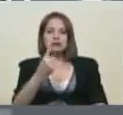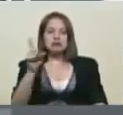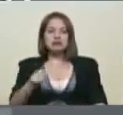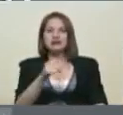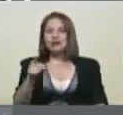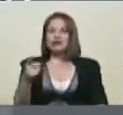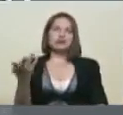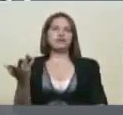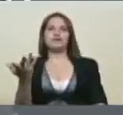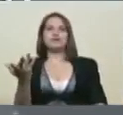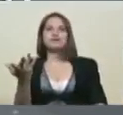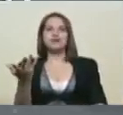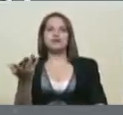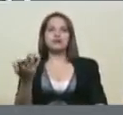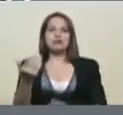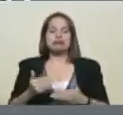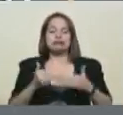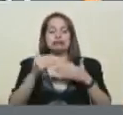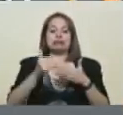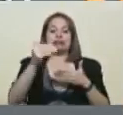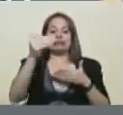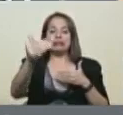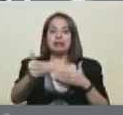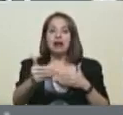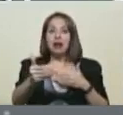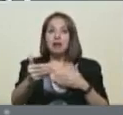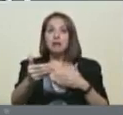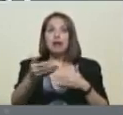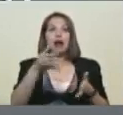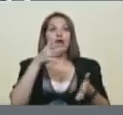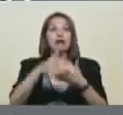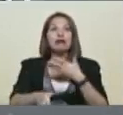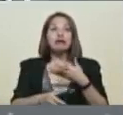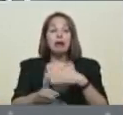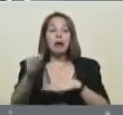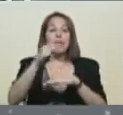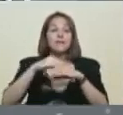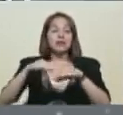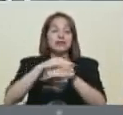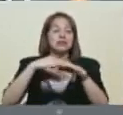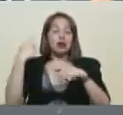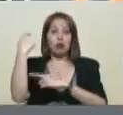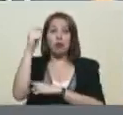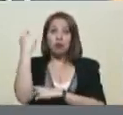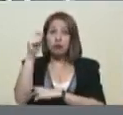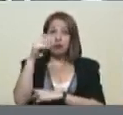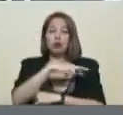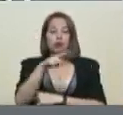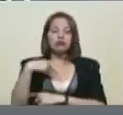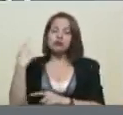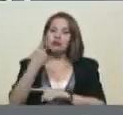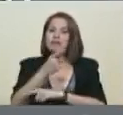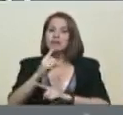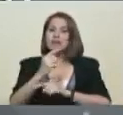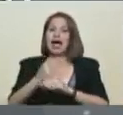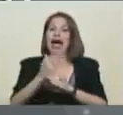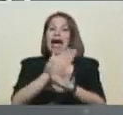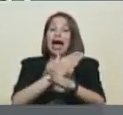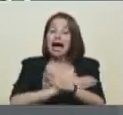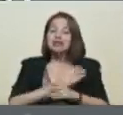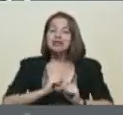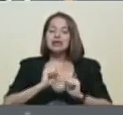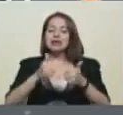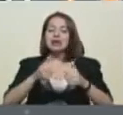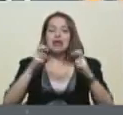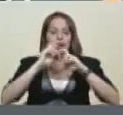sería simple y llanamente adelantarme a lo que deberá hacer el Ministerio Público. Ese es el trabajo que vamos a hacer con todo el profesionalismo, con